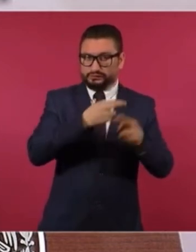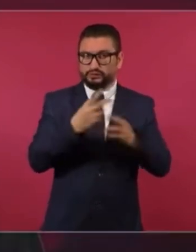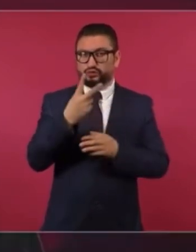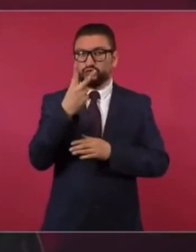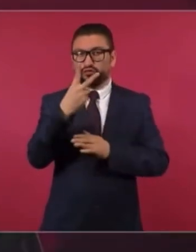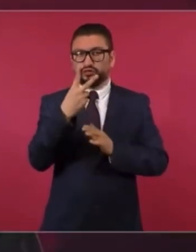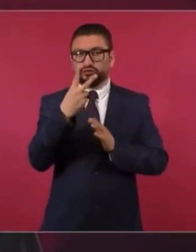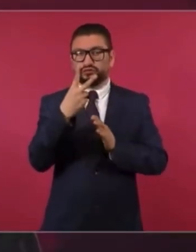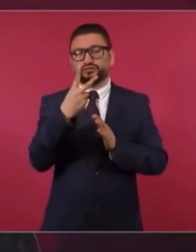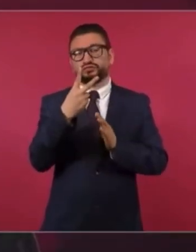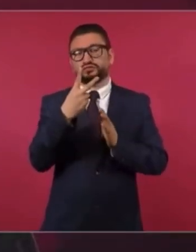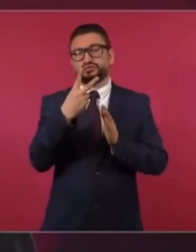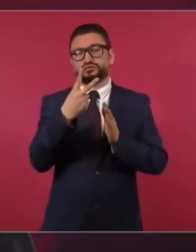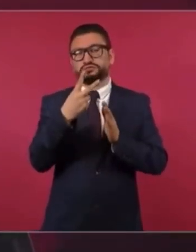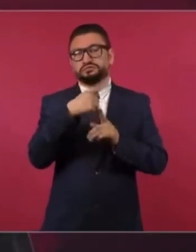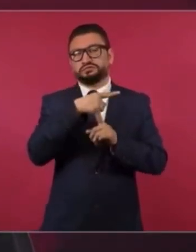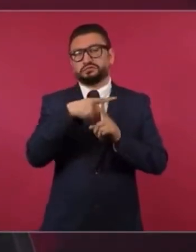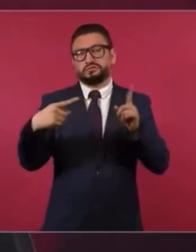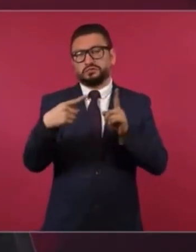2.5 millones de dólares, pasó.